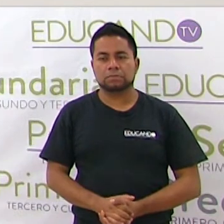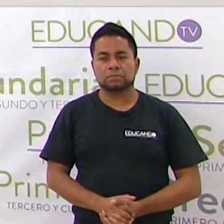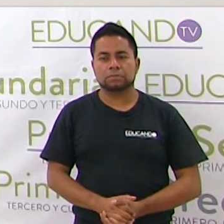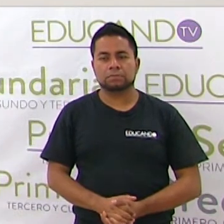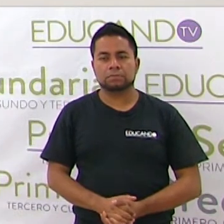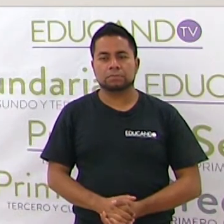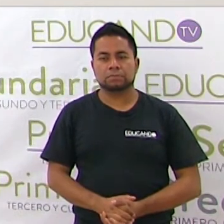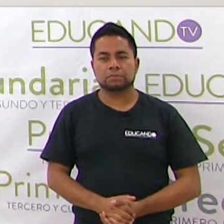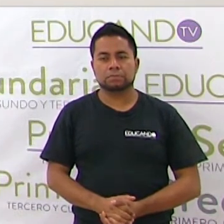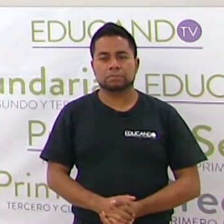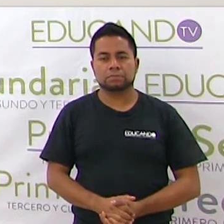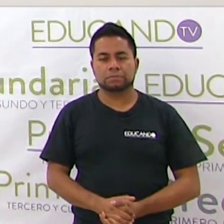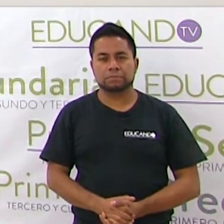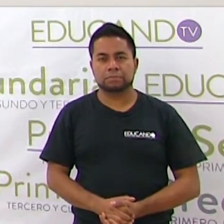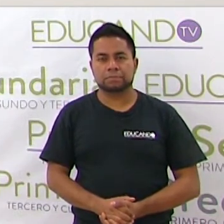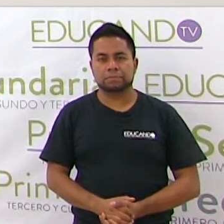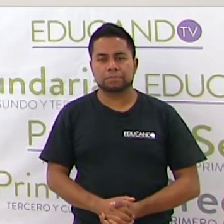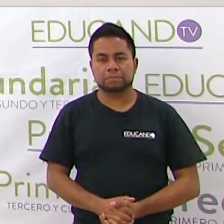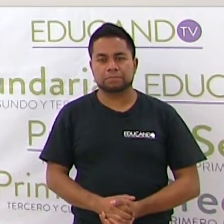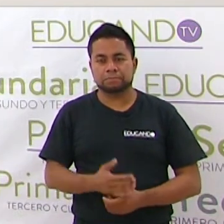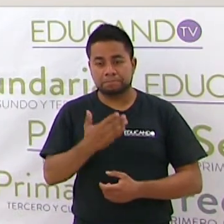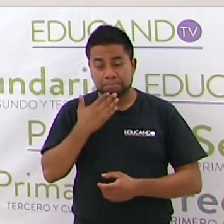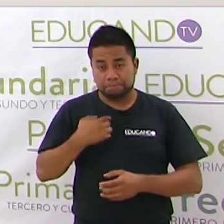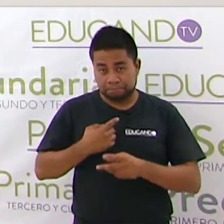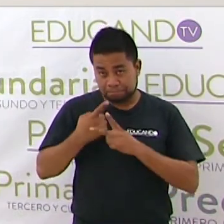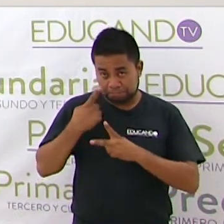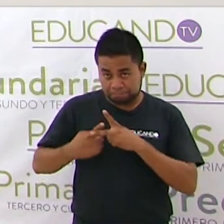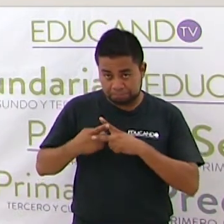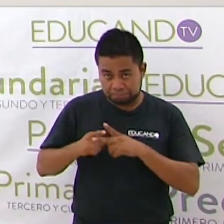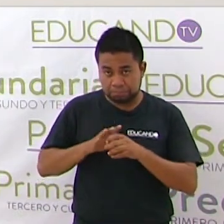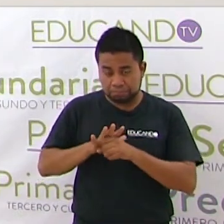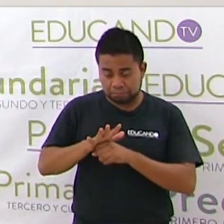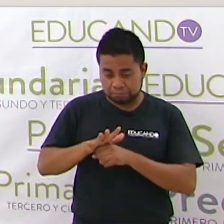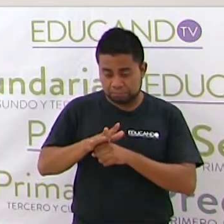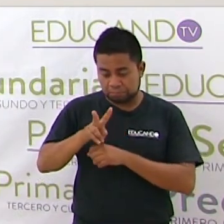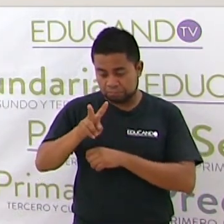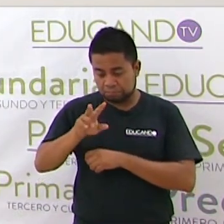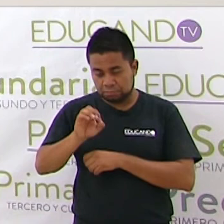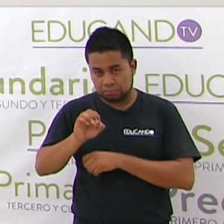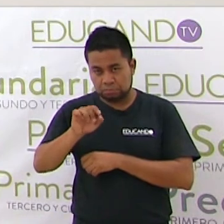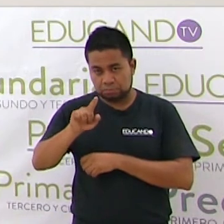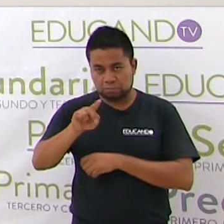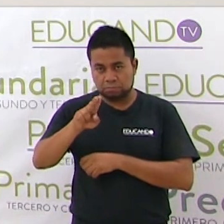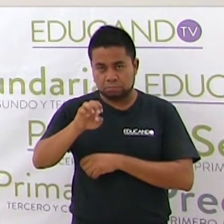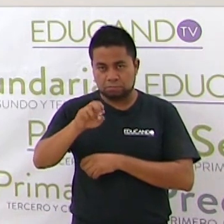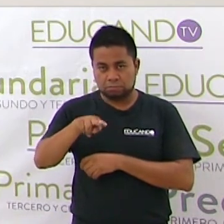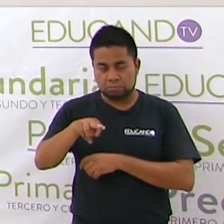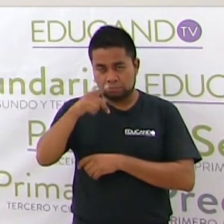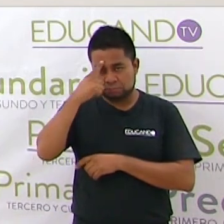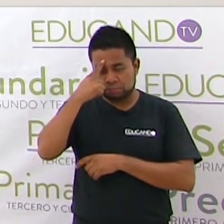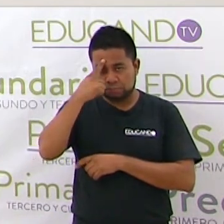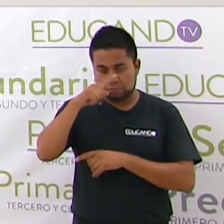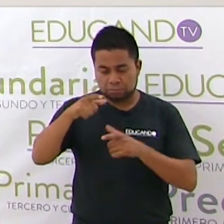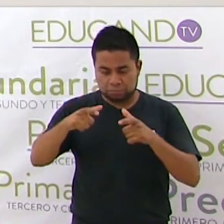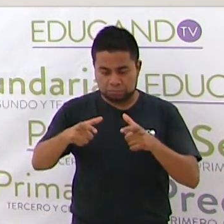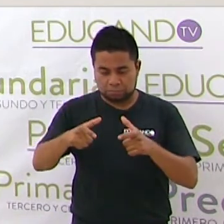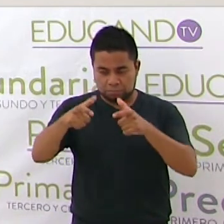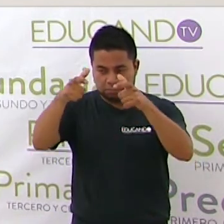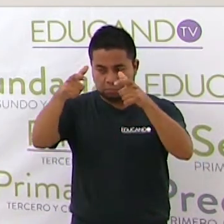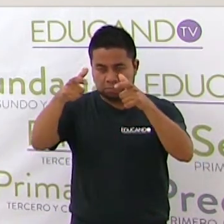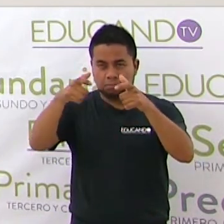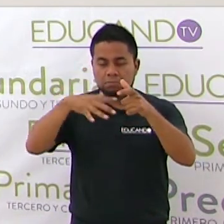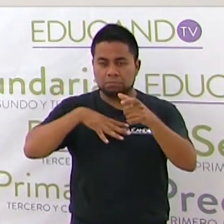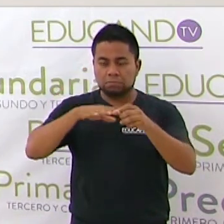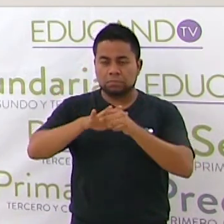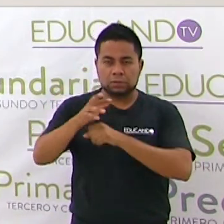Ahora, vamos a calcular el volumen de un cilindro. Por supuesto que este cilindro tiene como